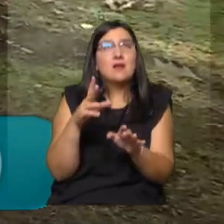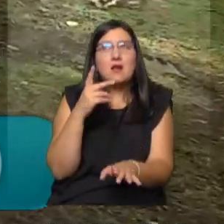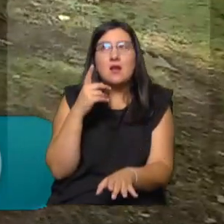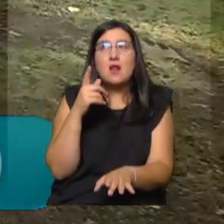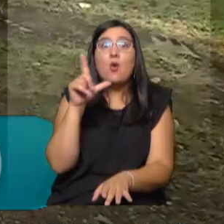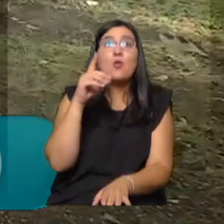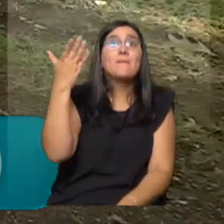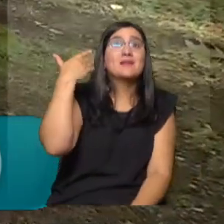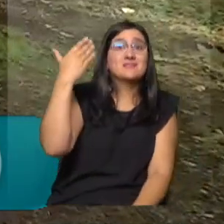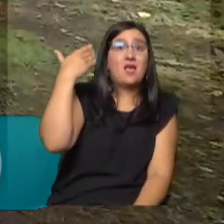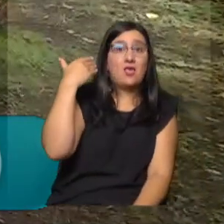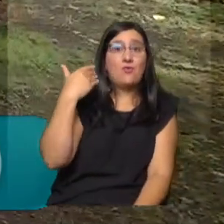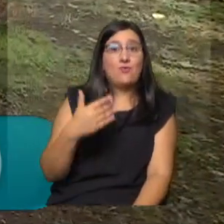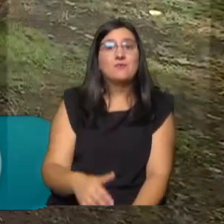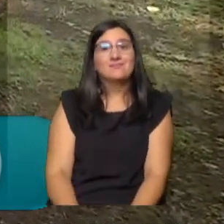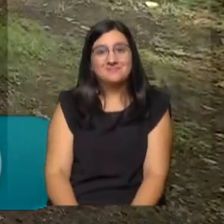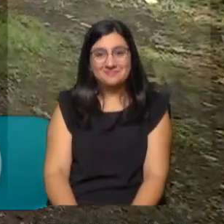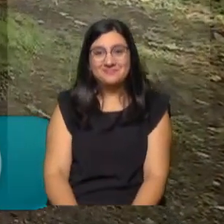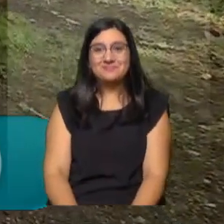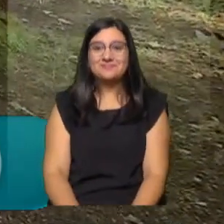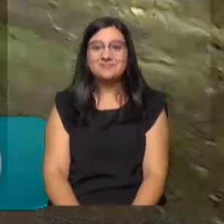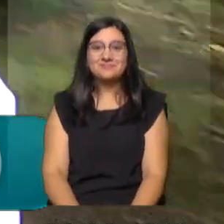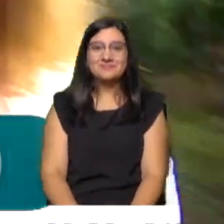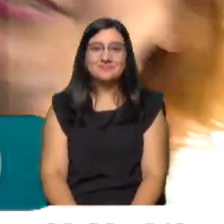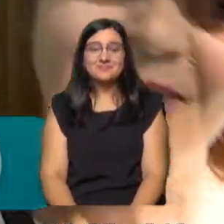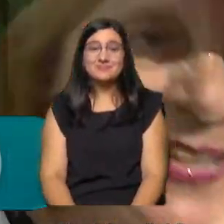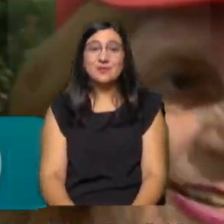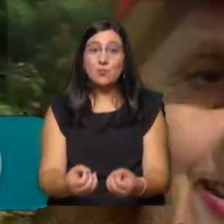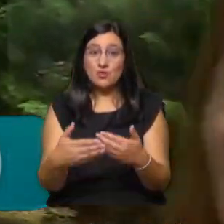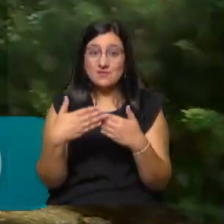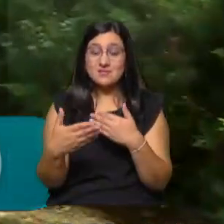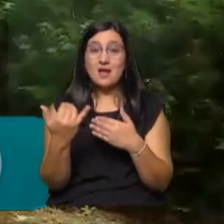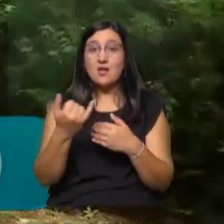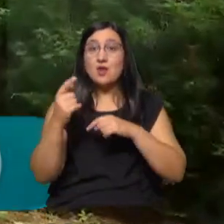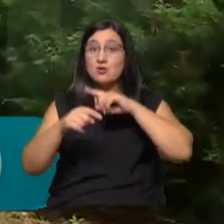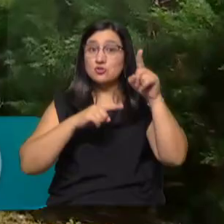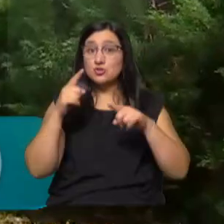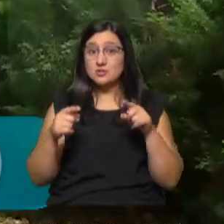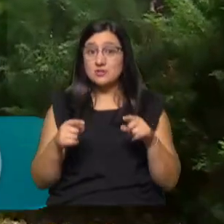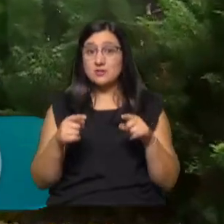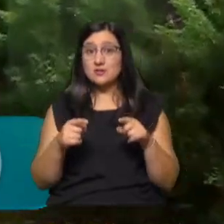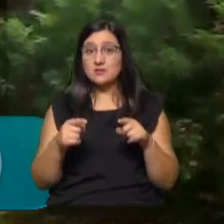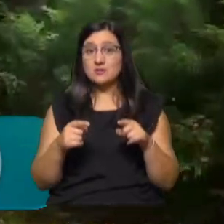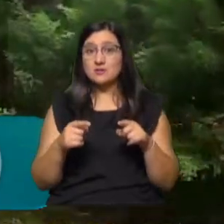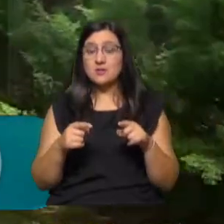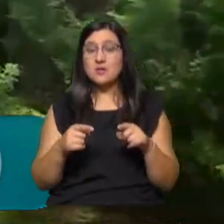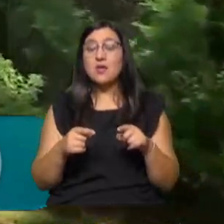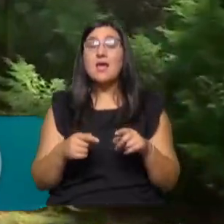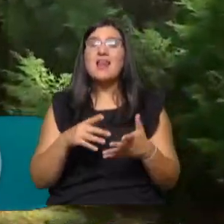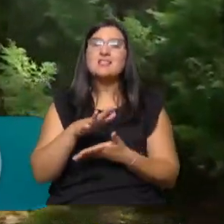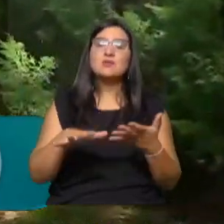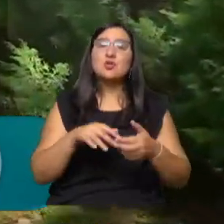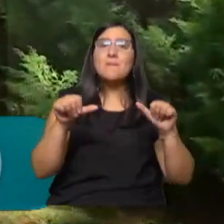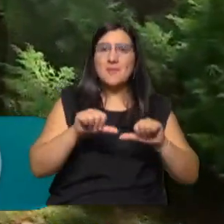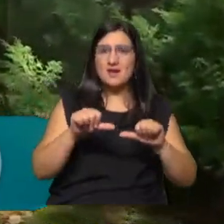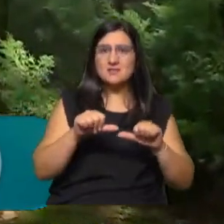el lunes pasado. El lunes pasado. Sí, es verdad. Bueno, vecina, tenemos una consigna en Ciudad Viva y es si en las malas los uruguayos estamos